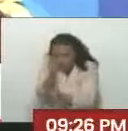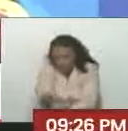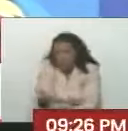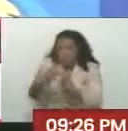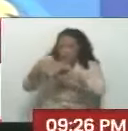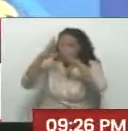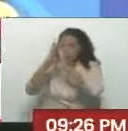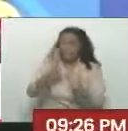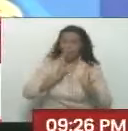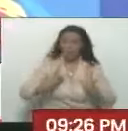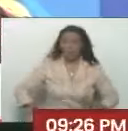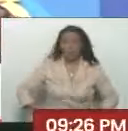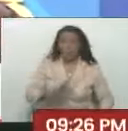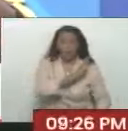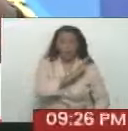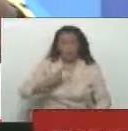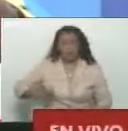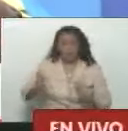Y